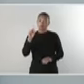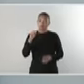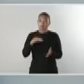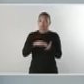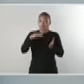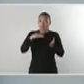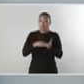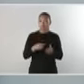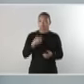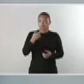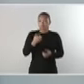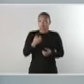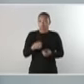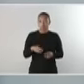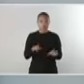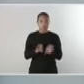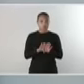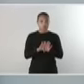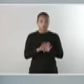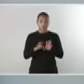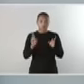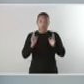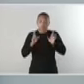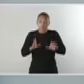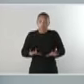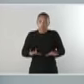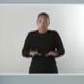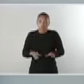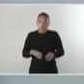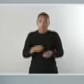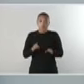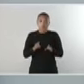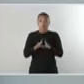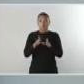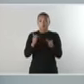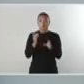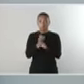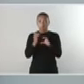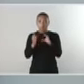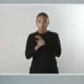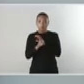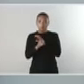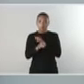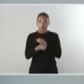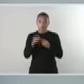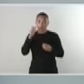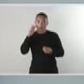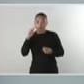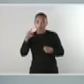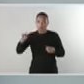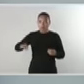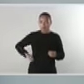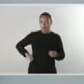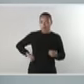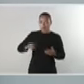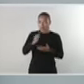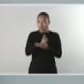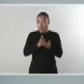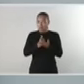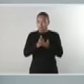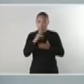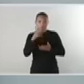esto representa una de Blake en la cuestión de ver los intereses de los ciudadanos